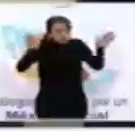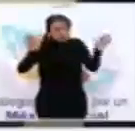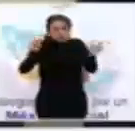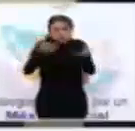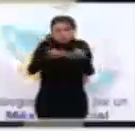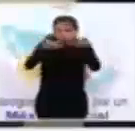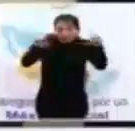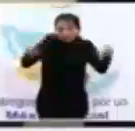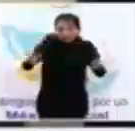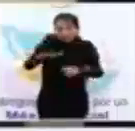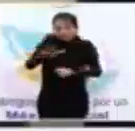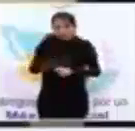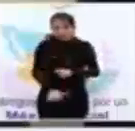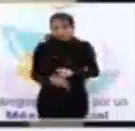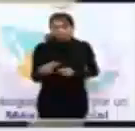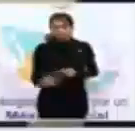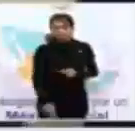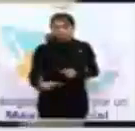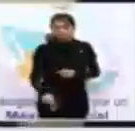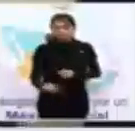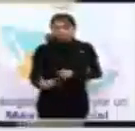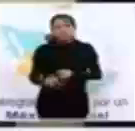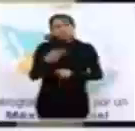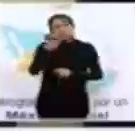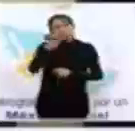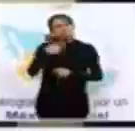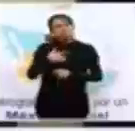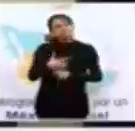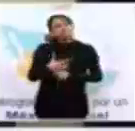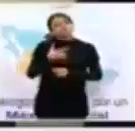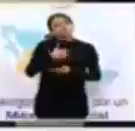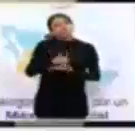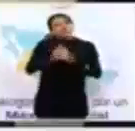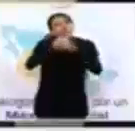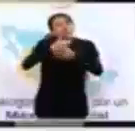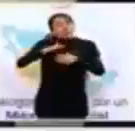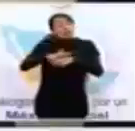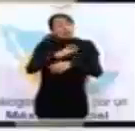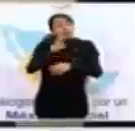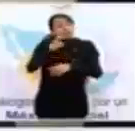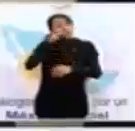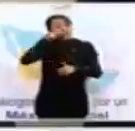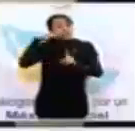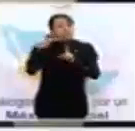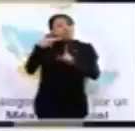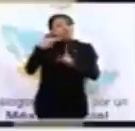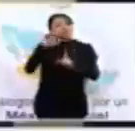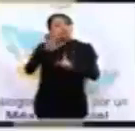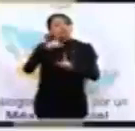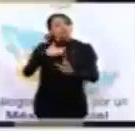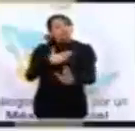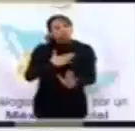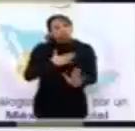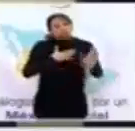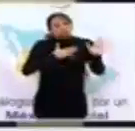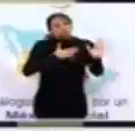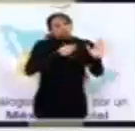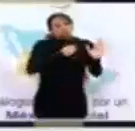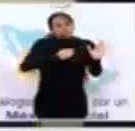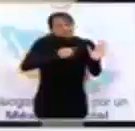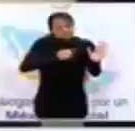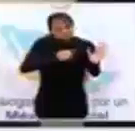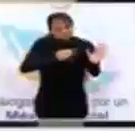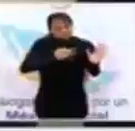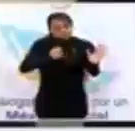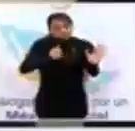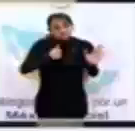más territorializada, tener en consideración los componentes del territorio como un articulador y a la larga